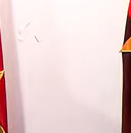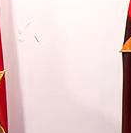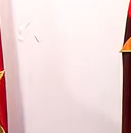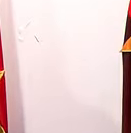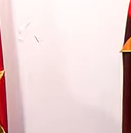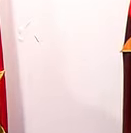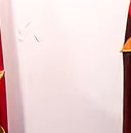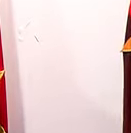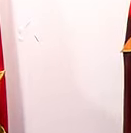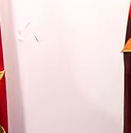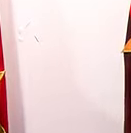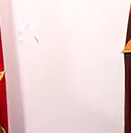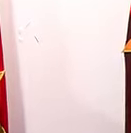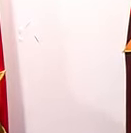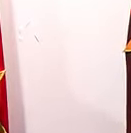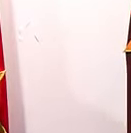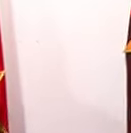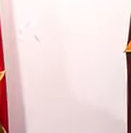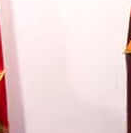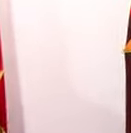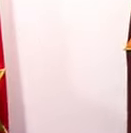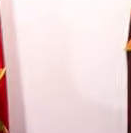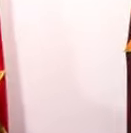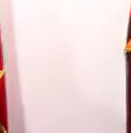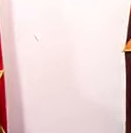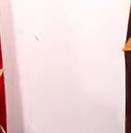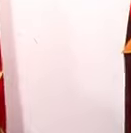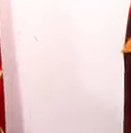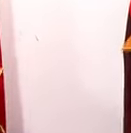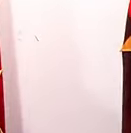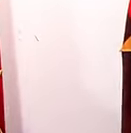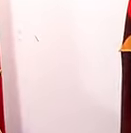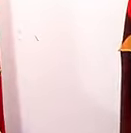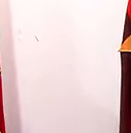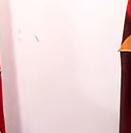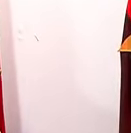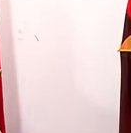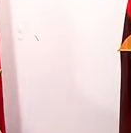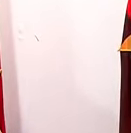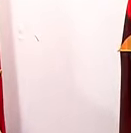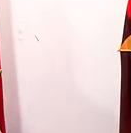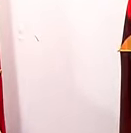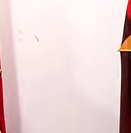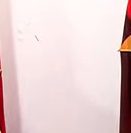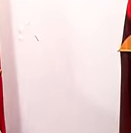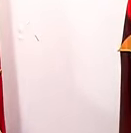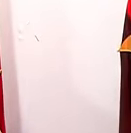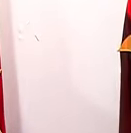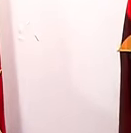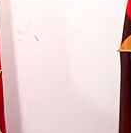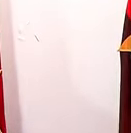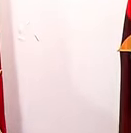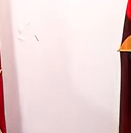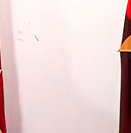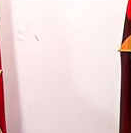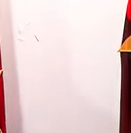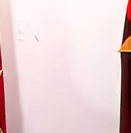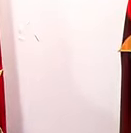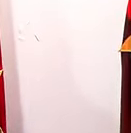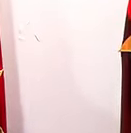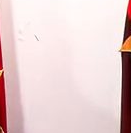norte de Santander. Y es por esto que los hijos del Cojí, como lo mencionábamos, quienes tienen una trayectoria de 20 años dedicados